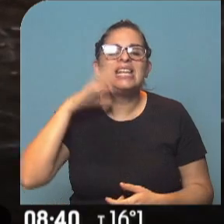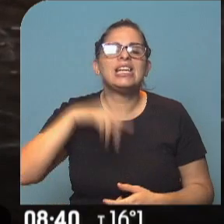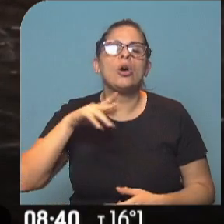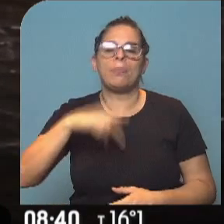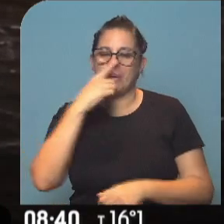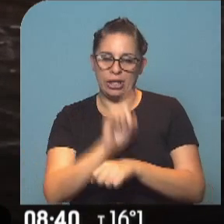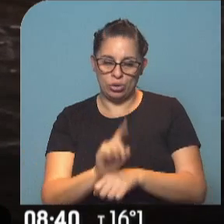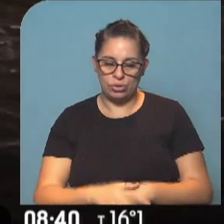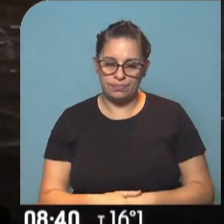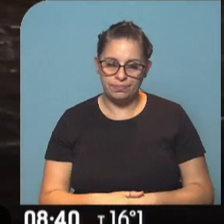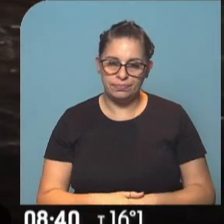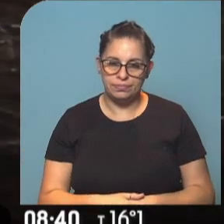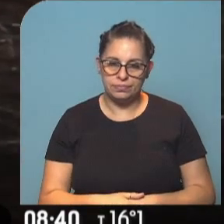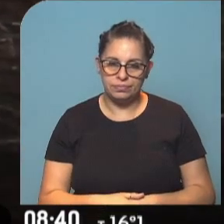entonces